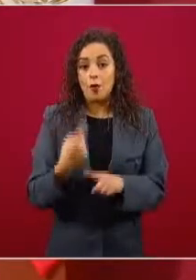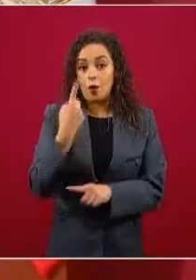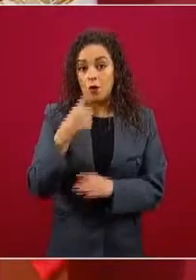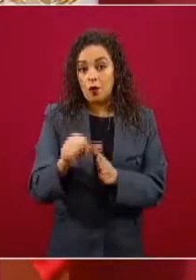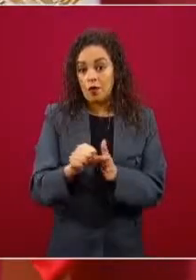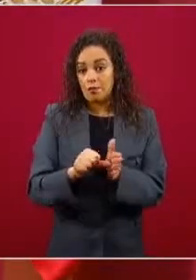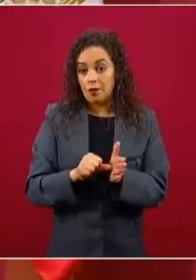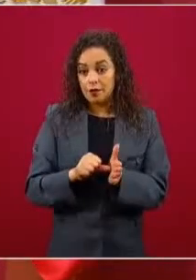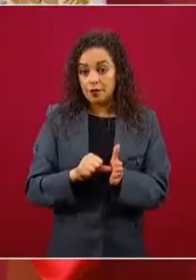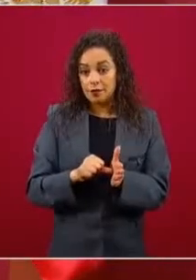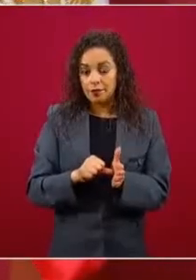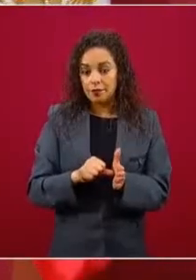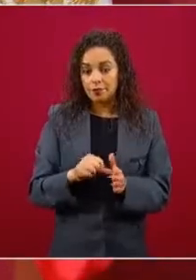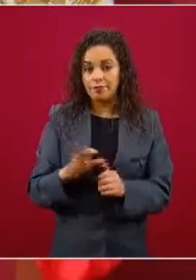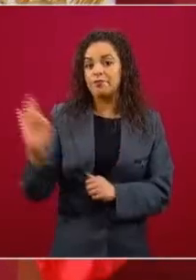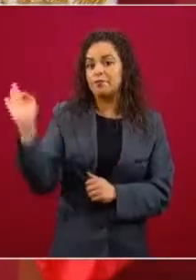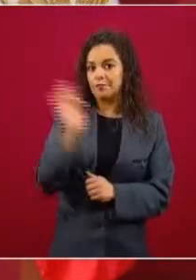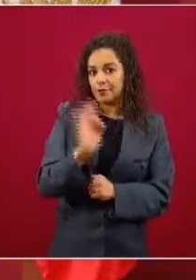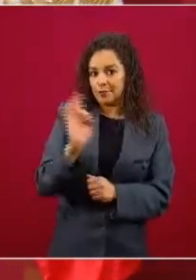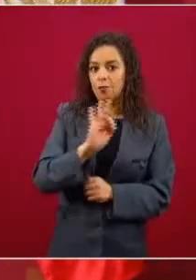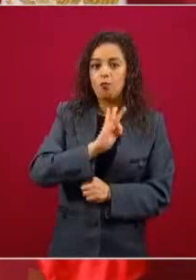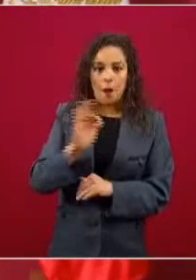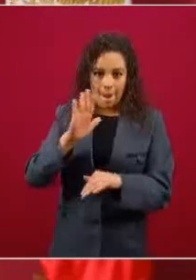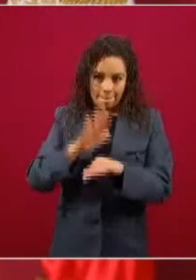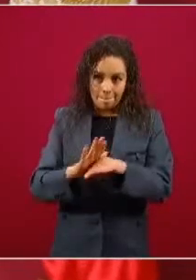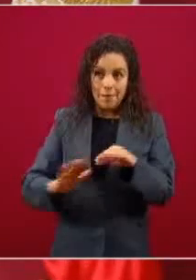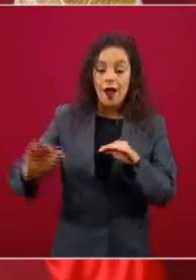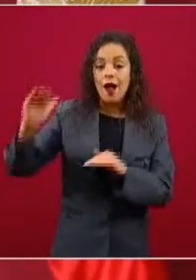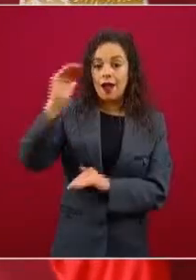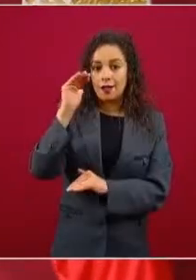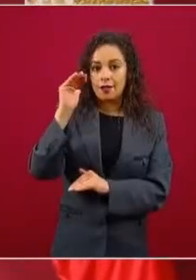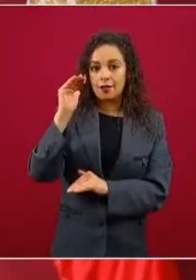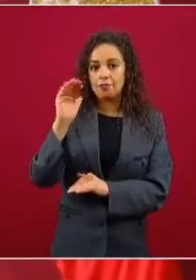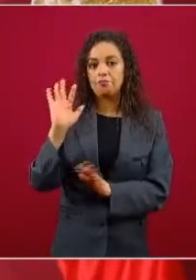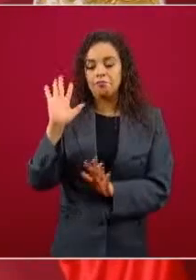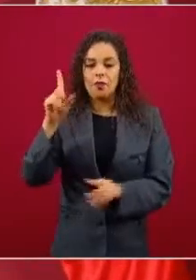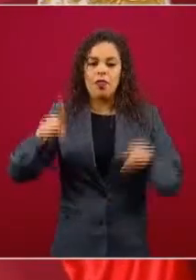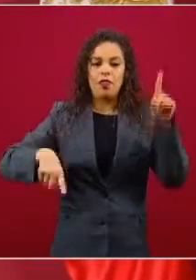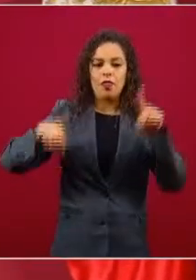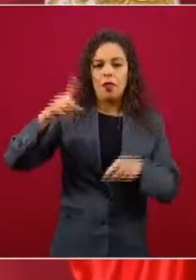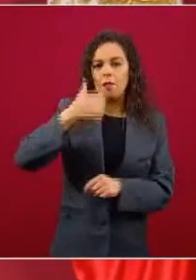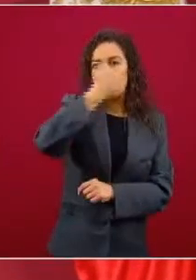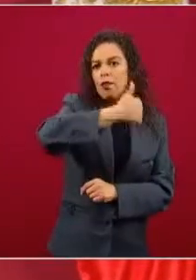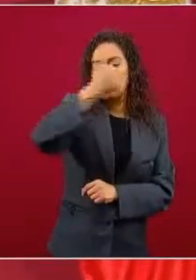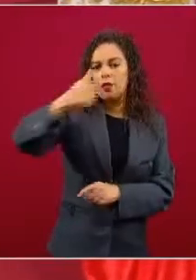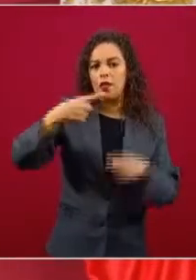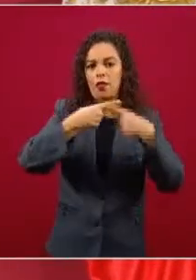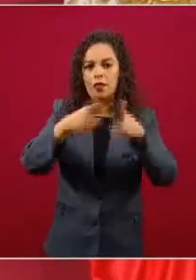Puede ser que sea más que eso, depende del país,